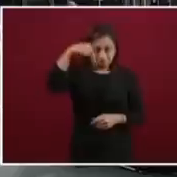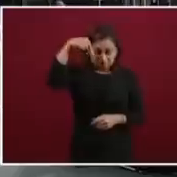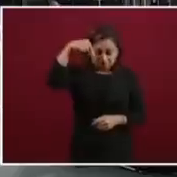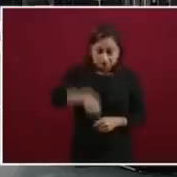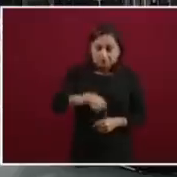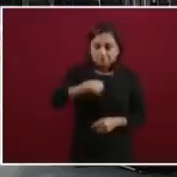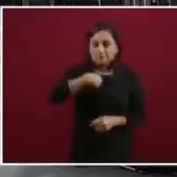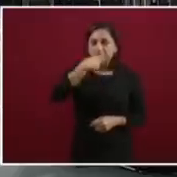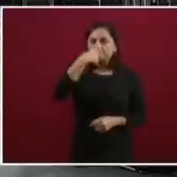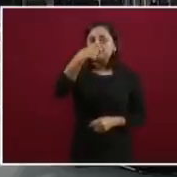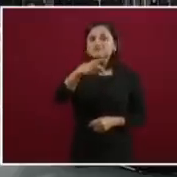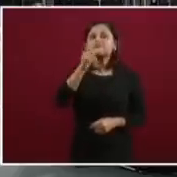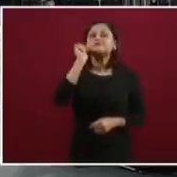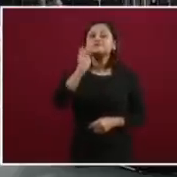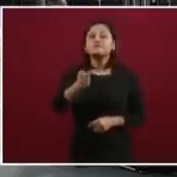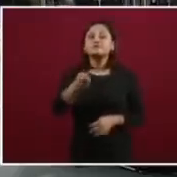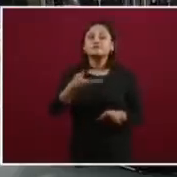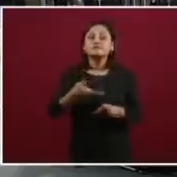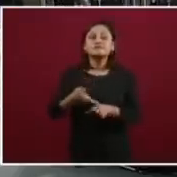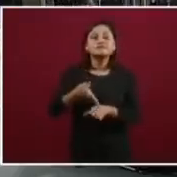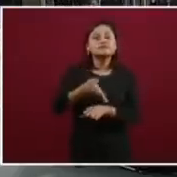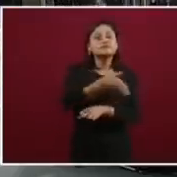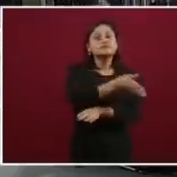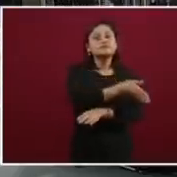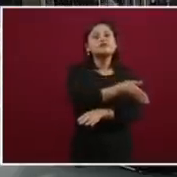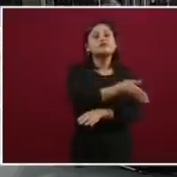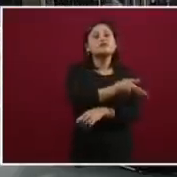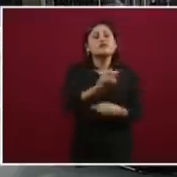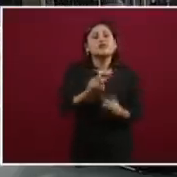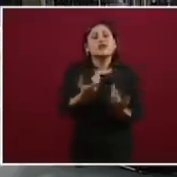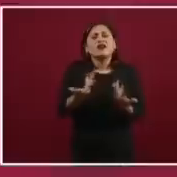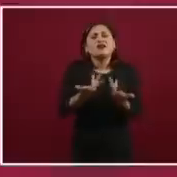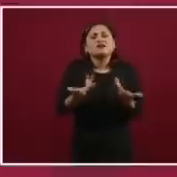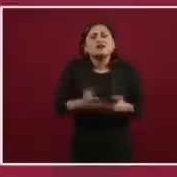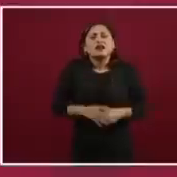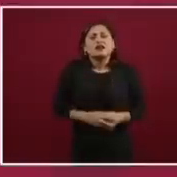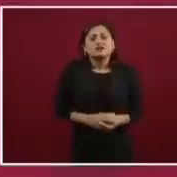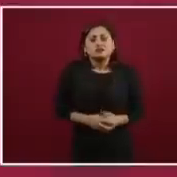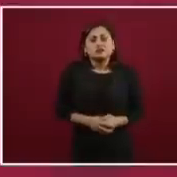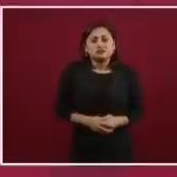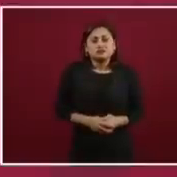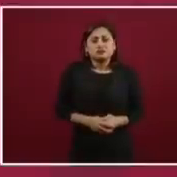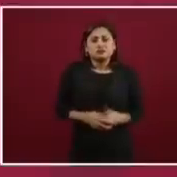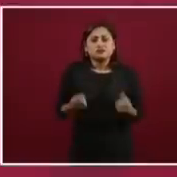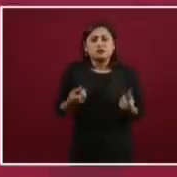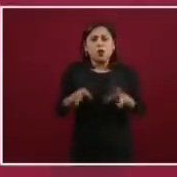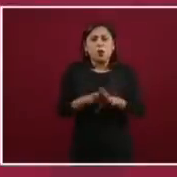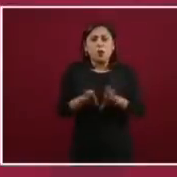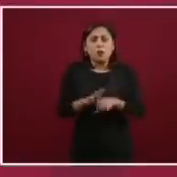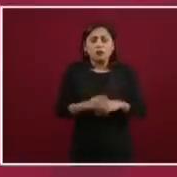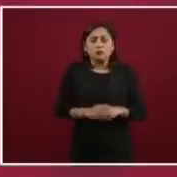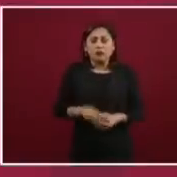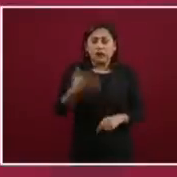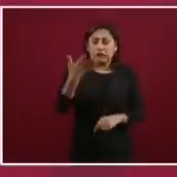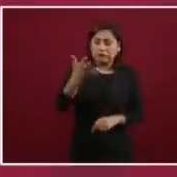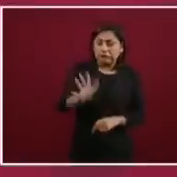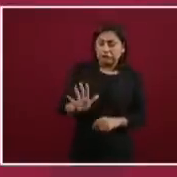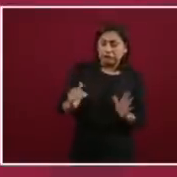que tenían para enfrentar el problema 10.000 elementos de la policía federal